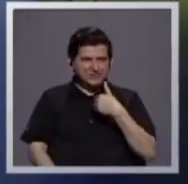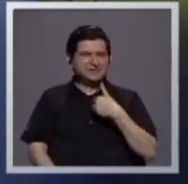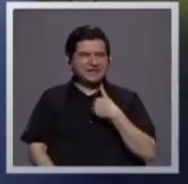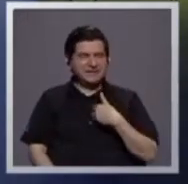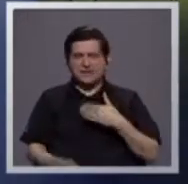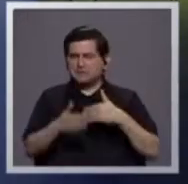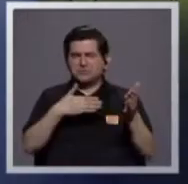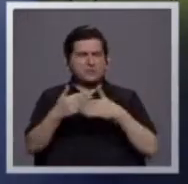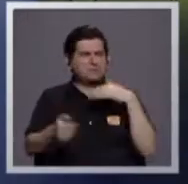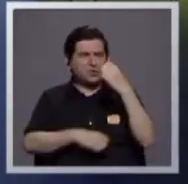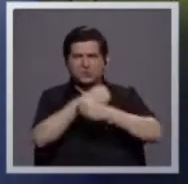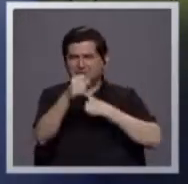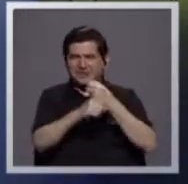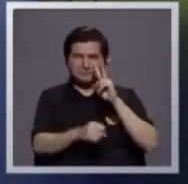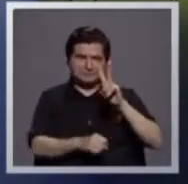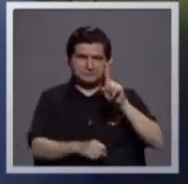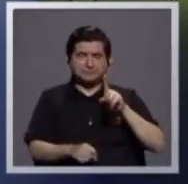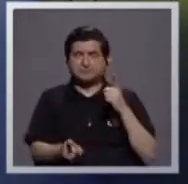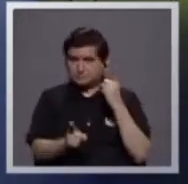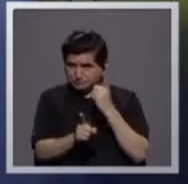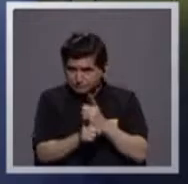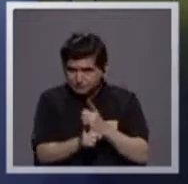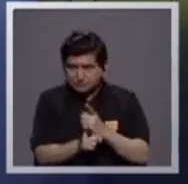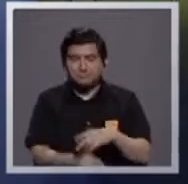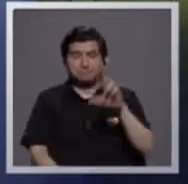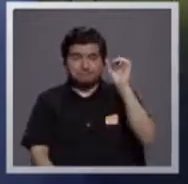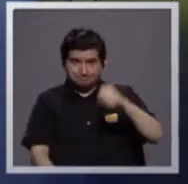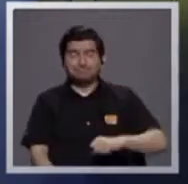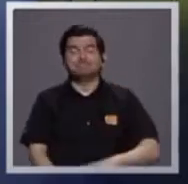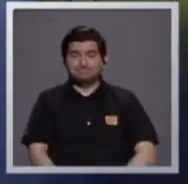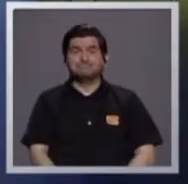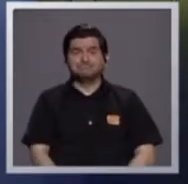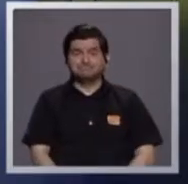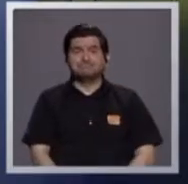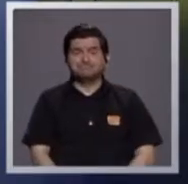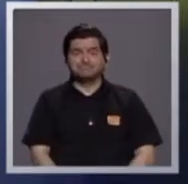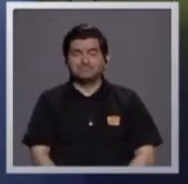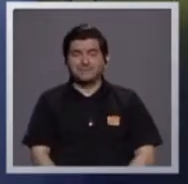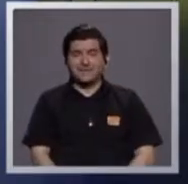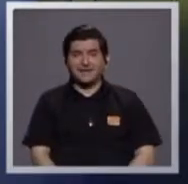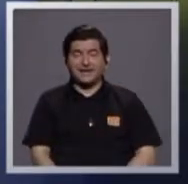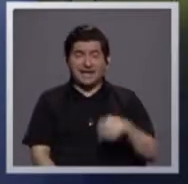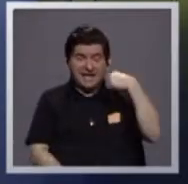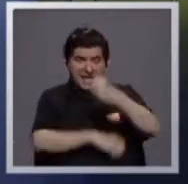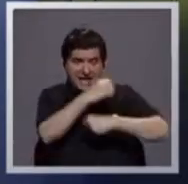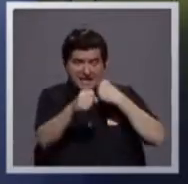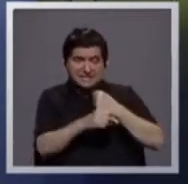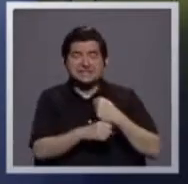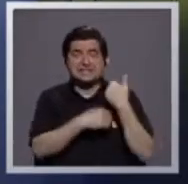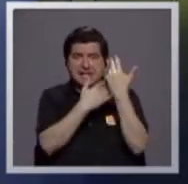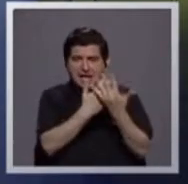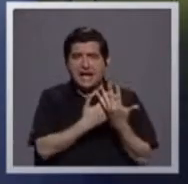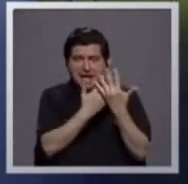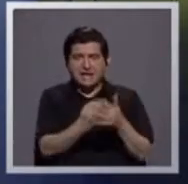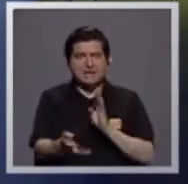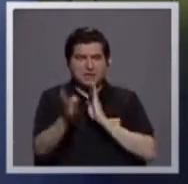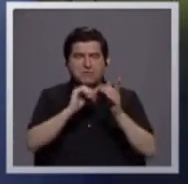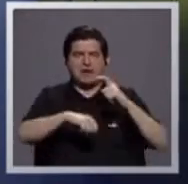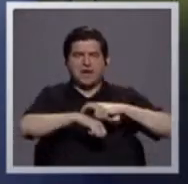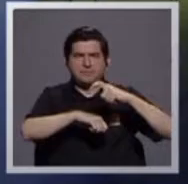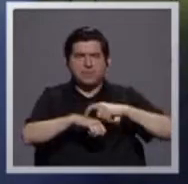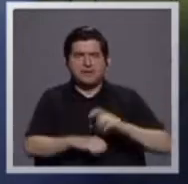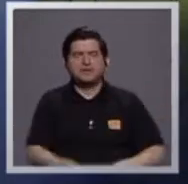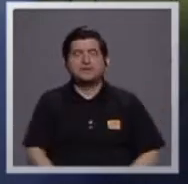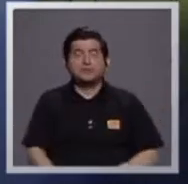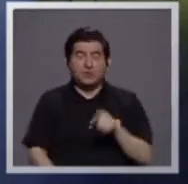siglo XXI. ¿No es cierto, don José Rafael? Sí, que creo que siguiendo lo que nos espera este año, y hablábamos es el momento de hacer